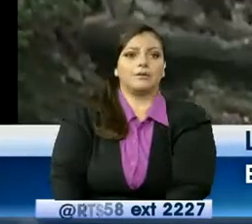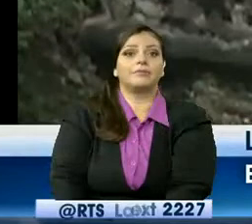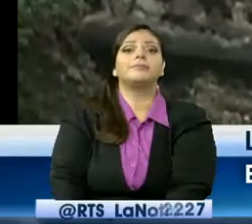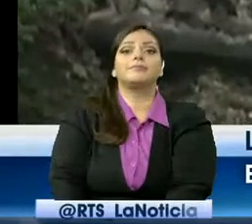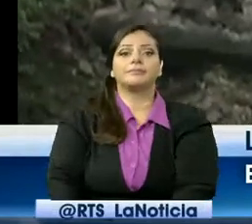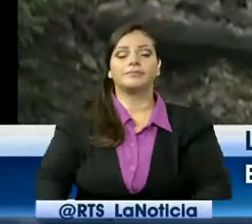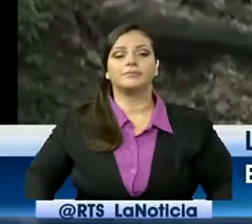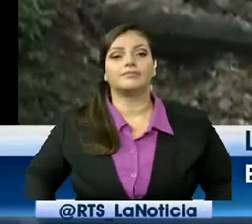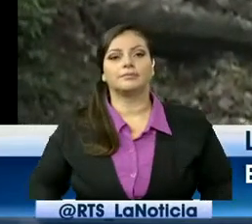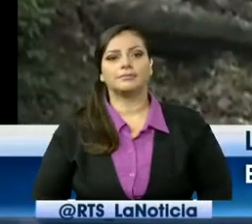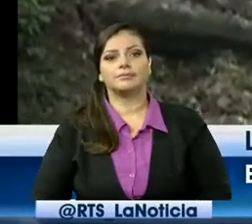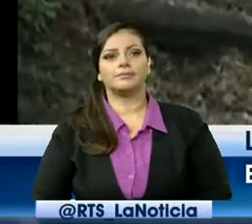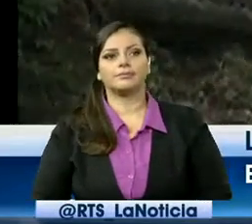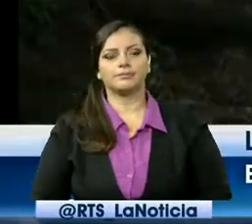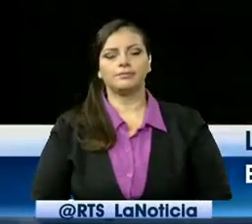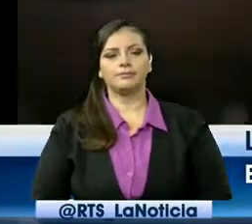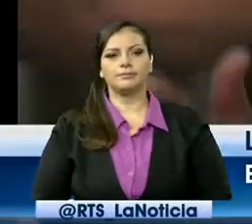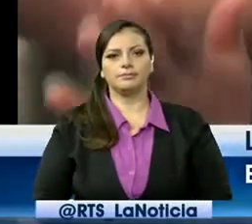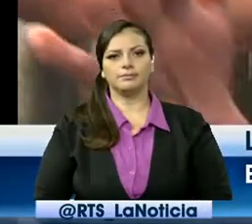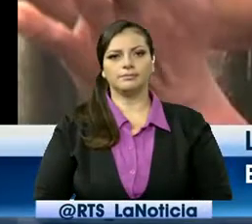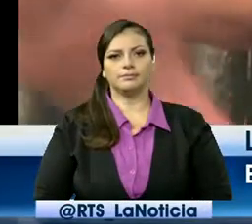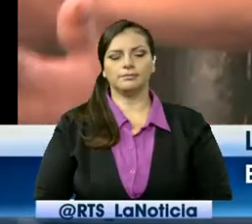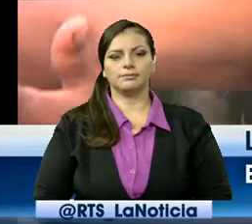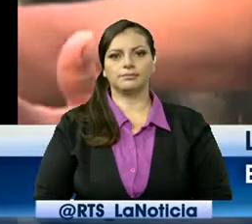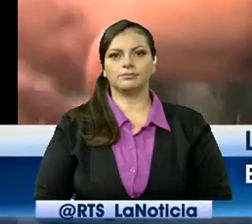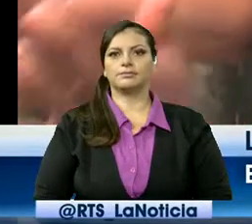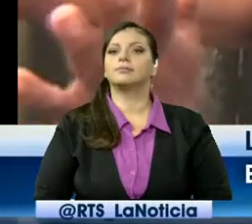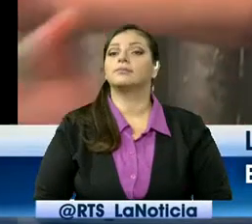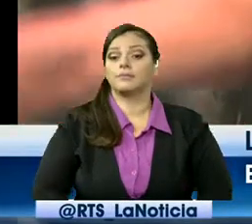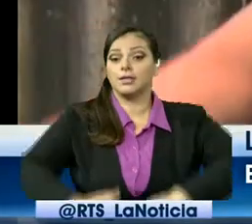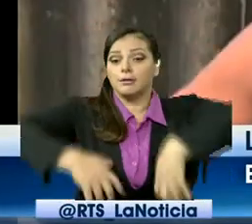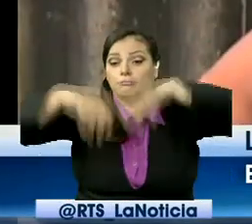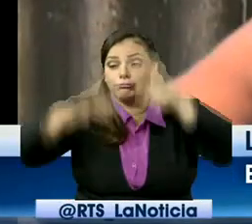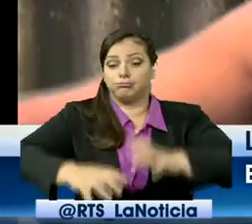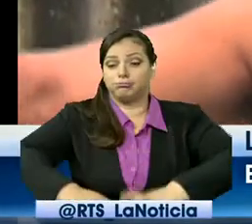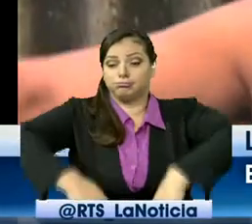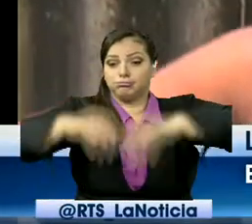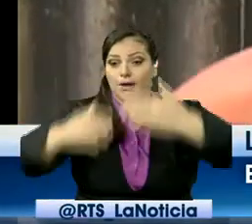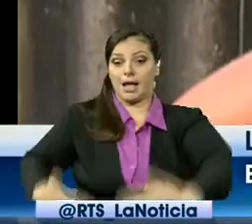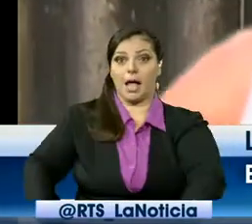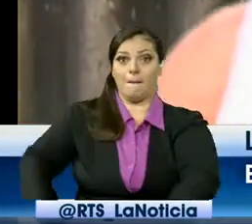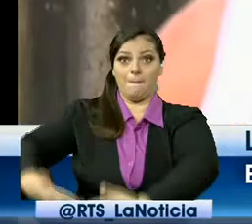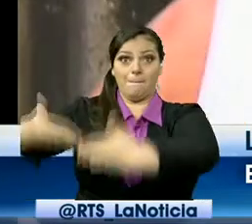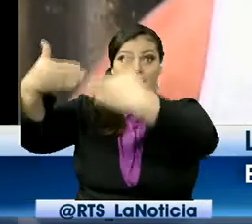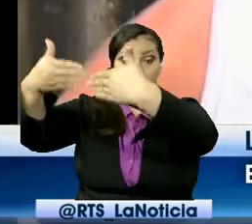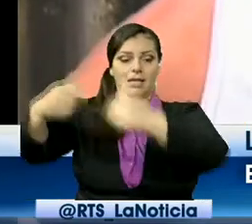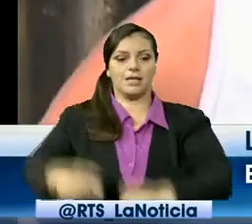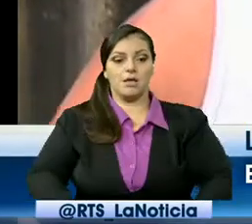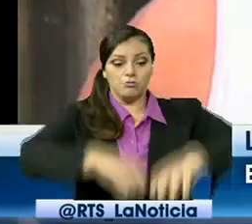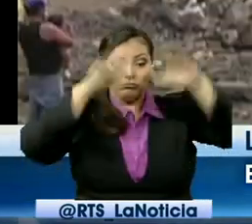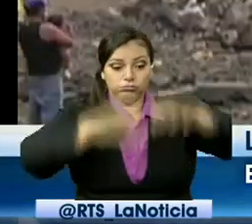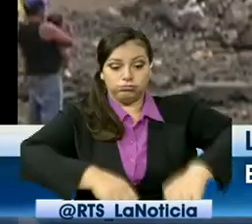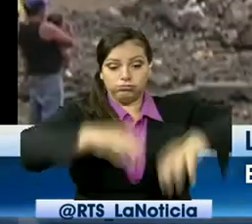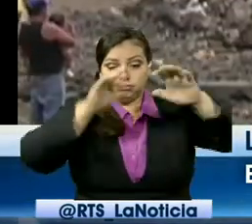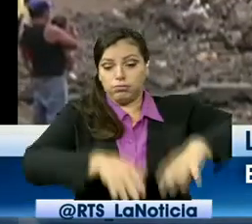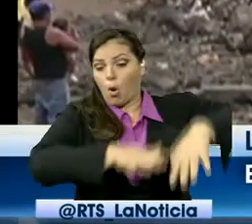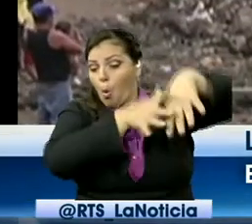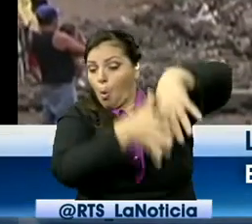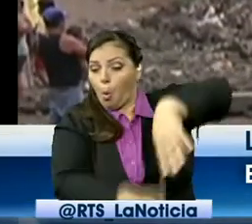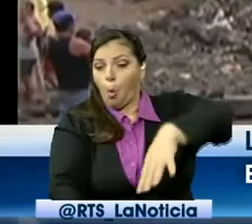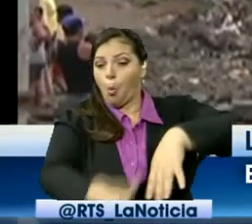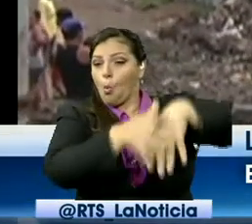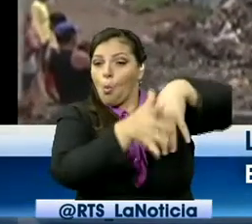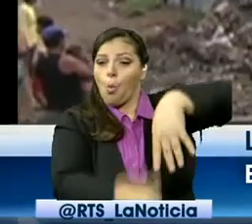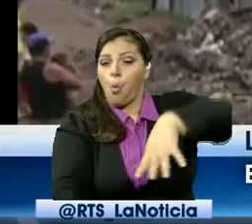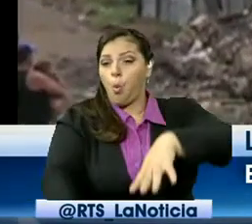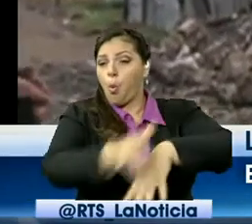del relleno que había en el sitio. Hizo un hueco el agua y por ahí se bajó suave la pared, cimbró la tierra.